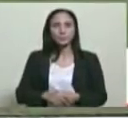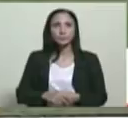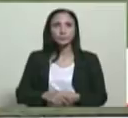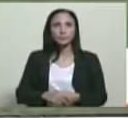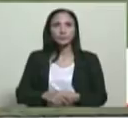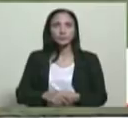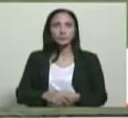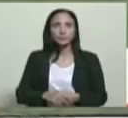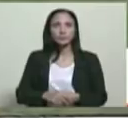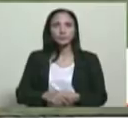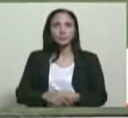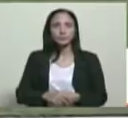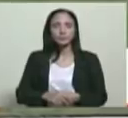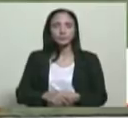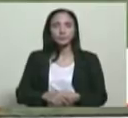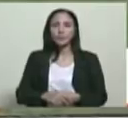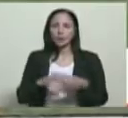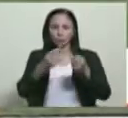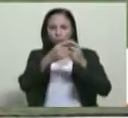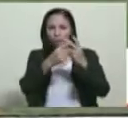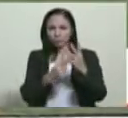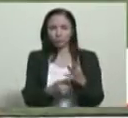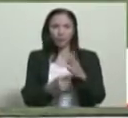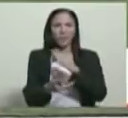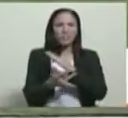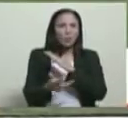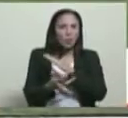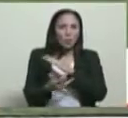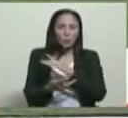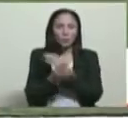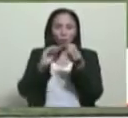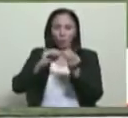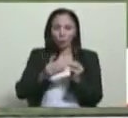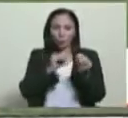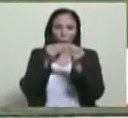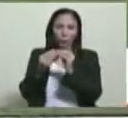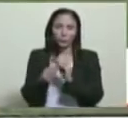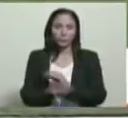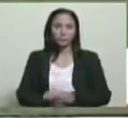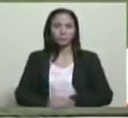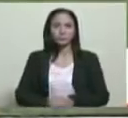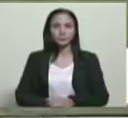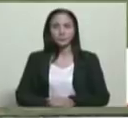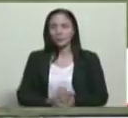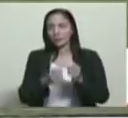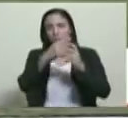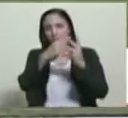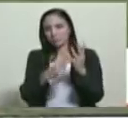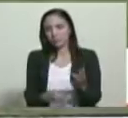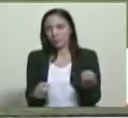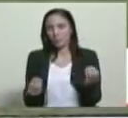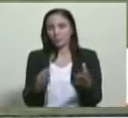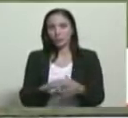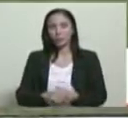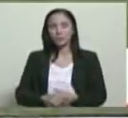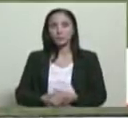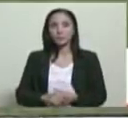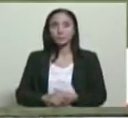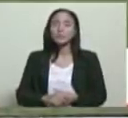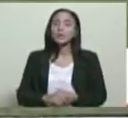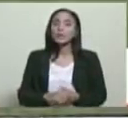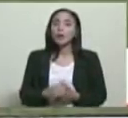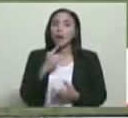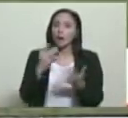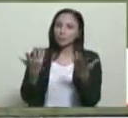equipos electrónicos, las instalaciones electrónicas, tantas cosas. Me decía